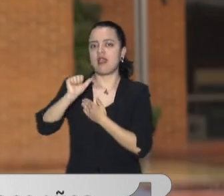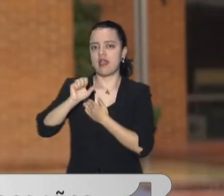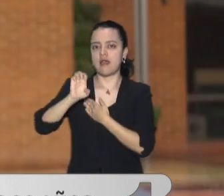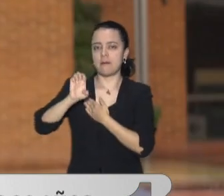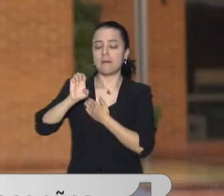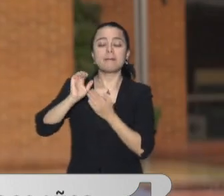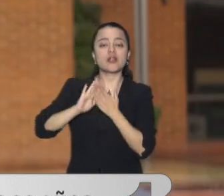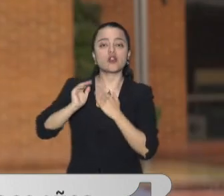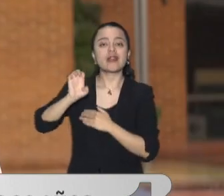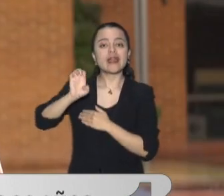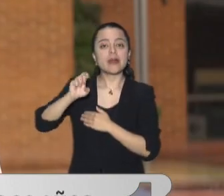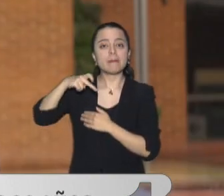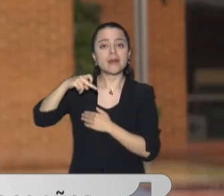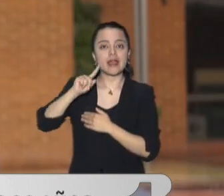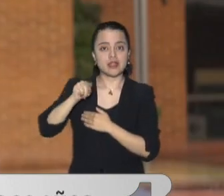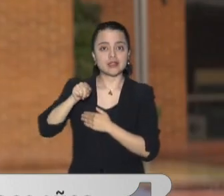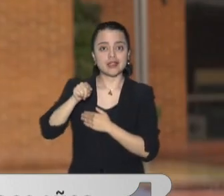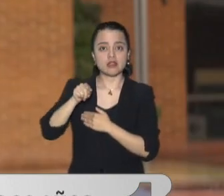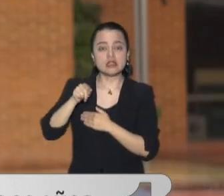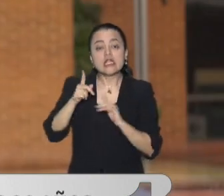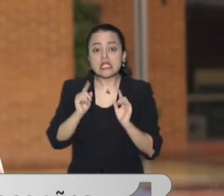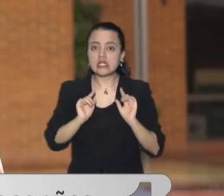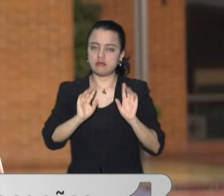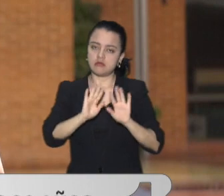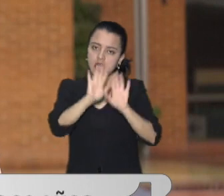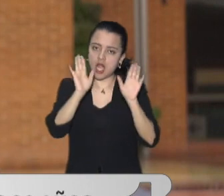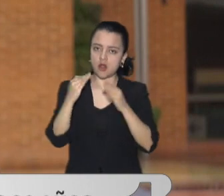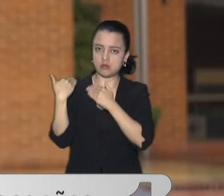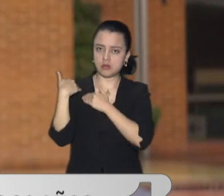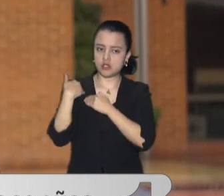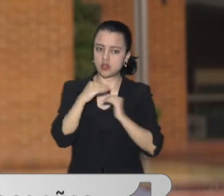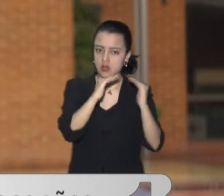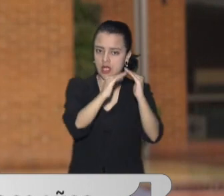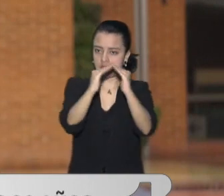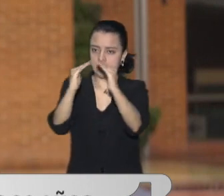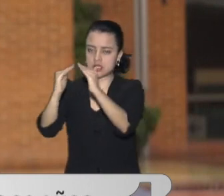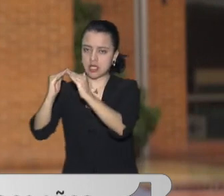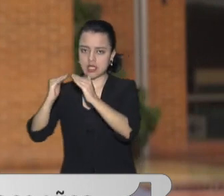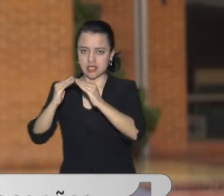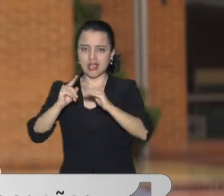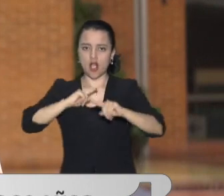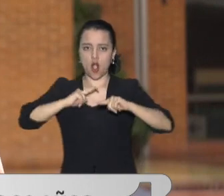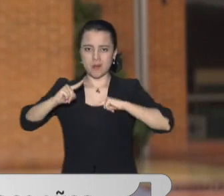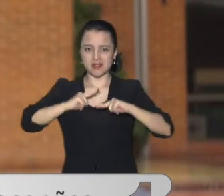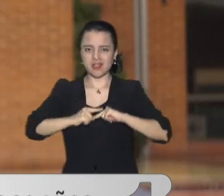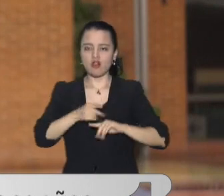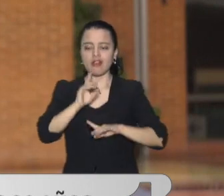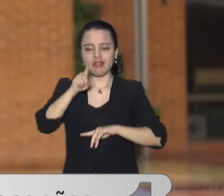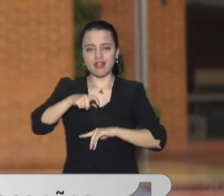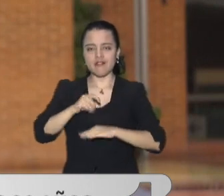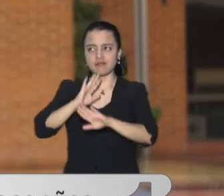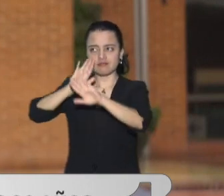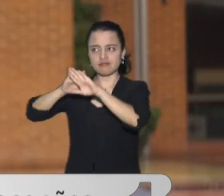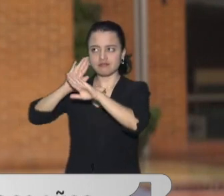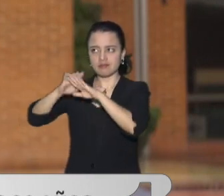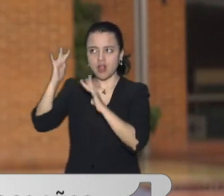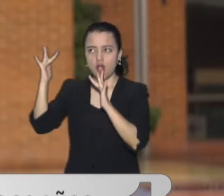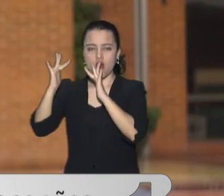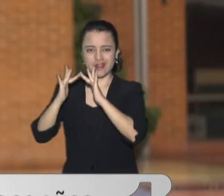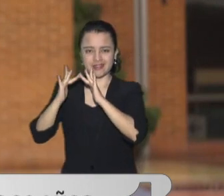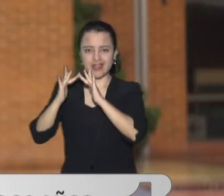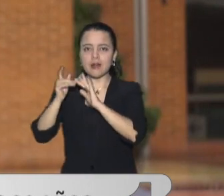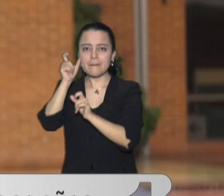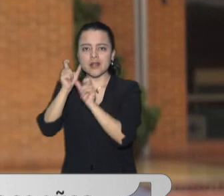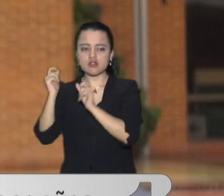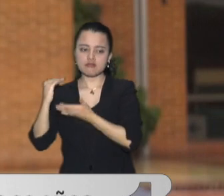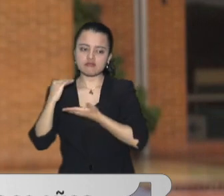estén a cargo de esos lugares de paso en donde ellos habitan en estos momentos. También, dijo el secretario de Salud, dio detalles de esa entrega